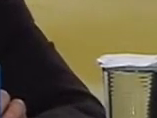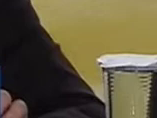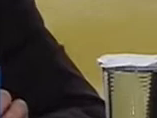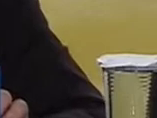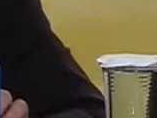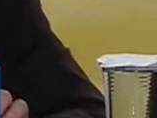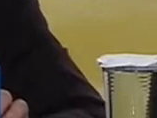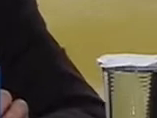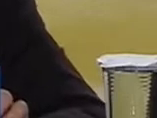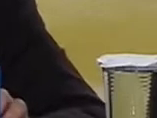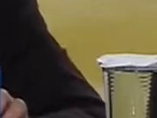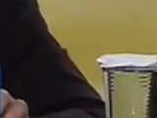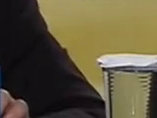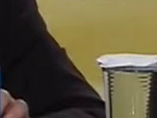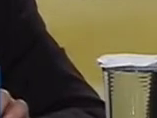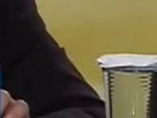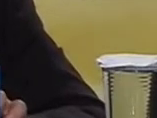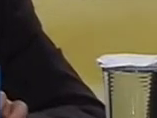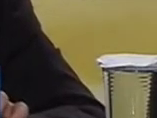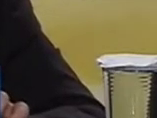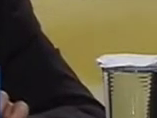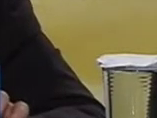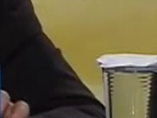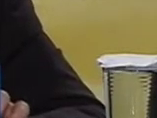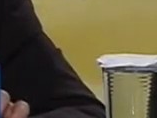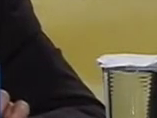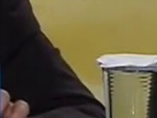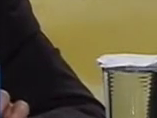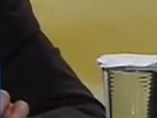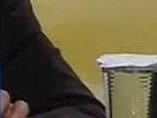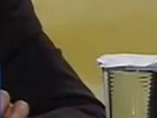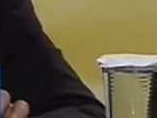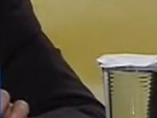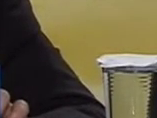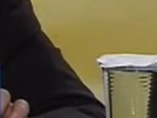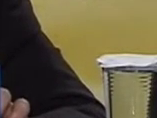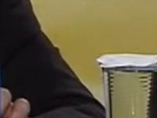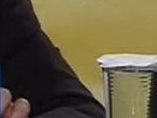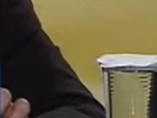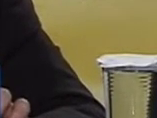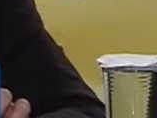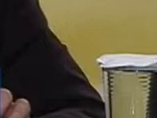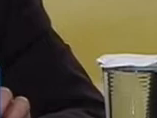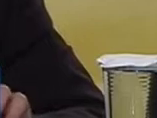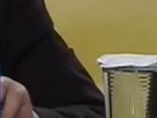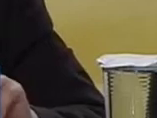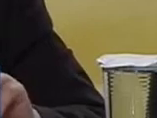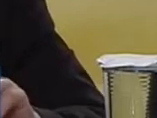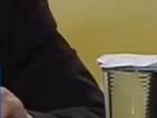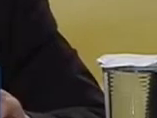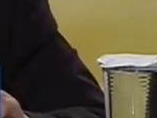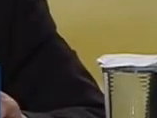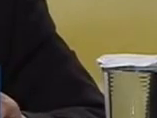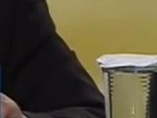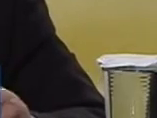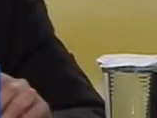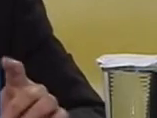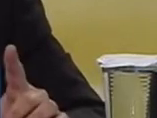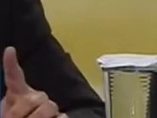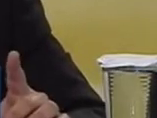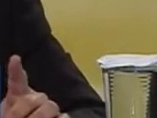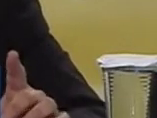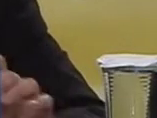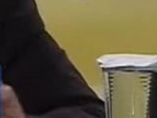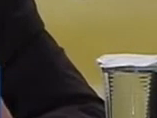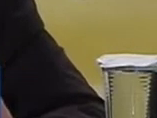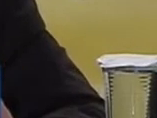Dios ya viene tratando con nosotros sobre esa ación del Espíritu Santo por primera vez a la